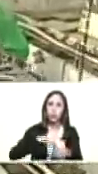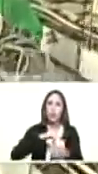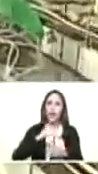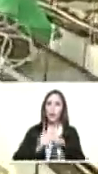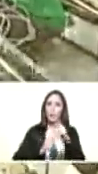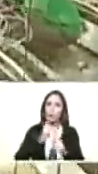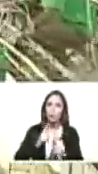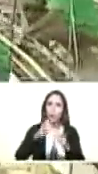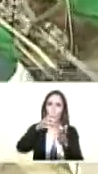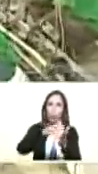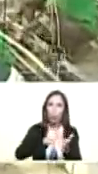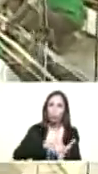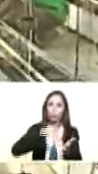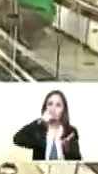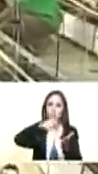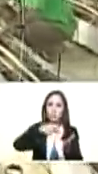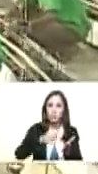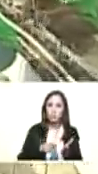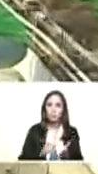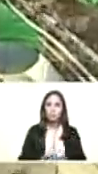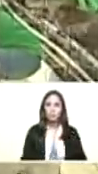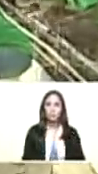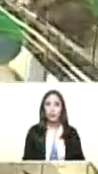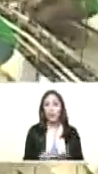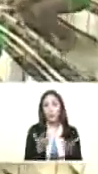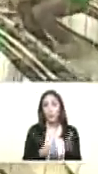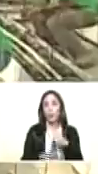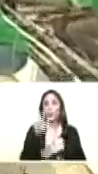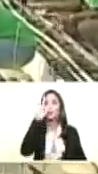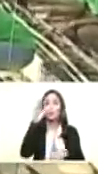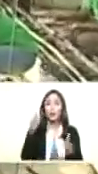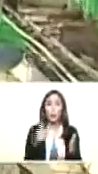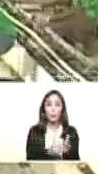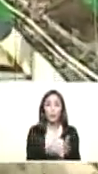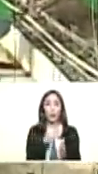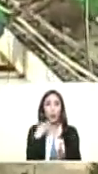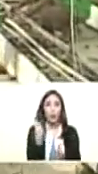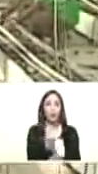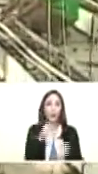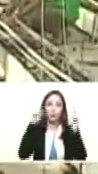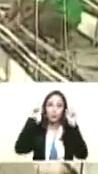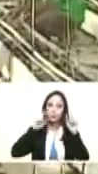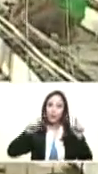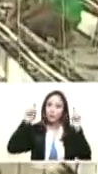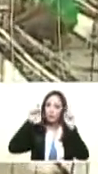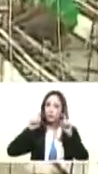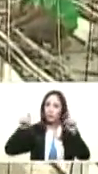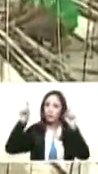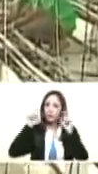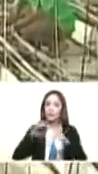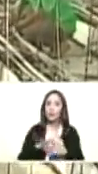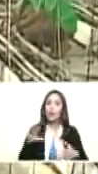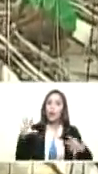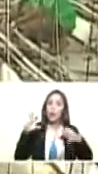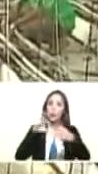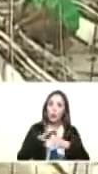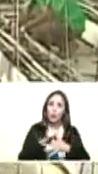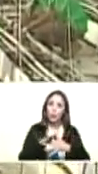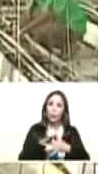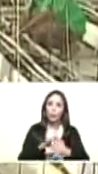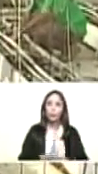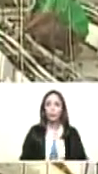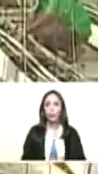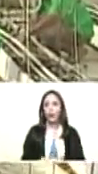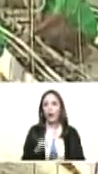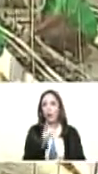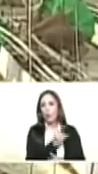al hecho agropecuario. Y en este caso hay más de 5.000 jóvenes ya en proceso de formación, en articulación con la Universidad Nacional Experimental Rómulo